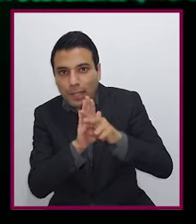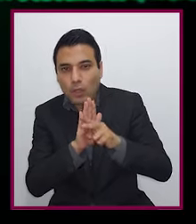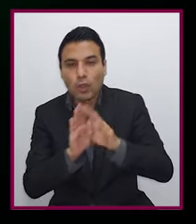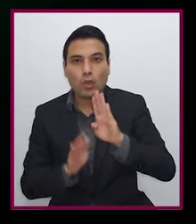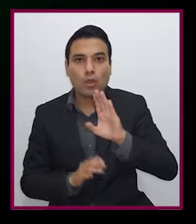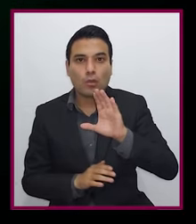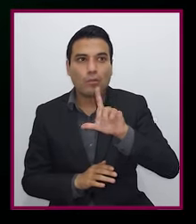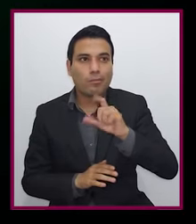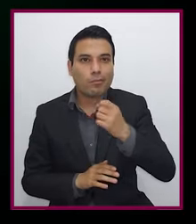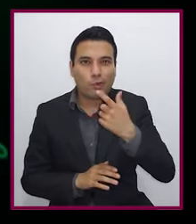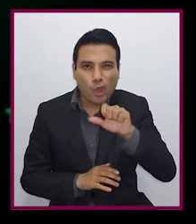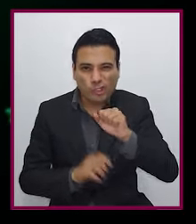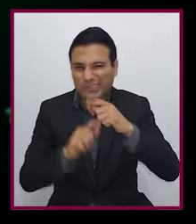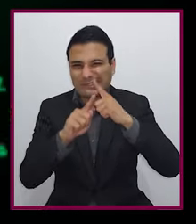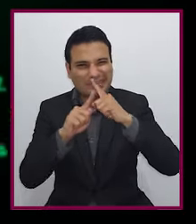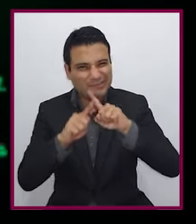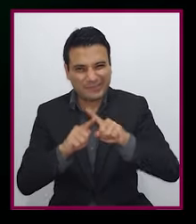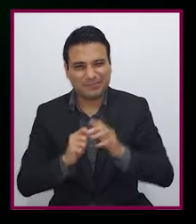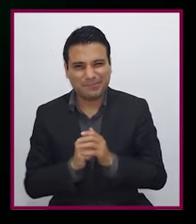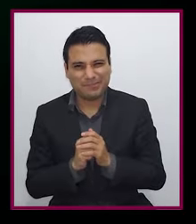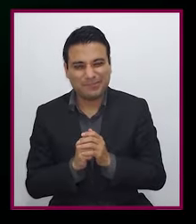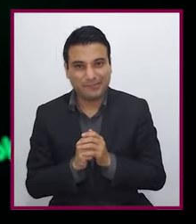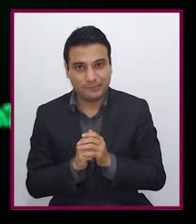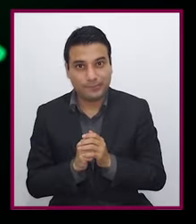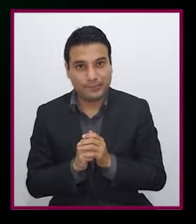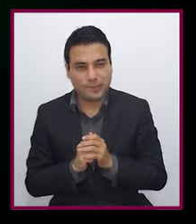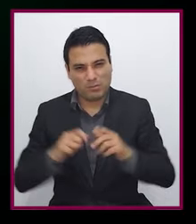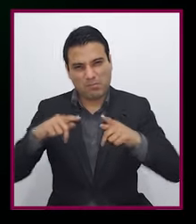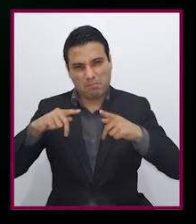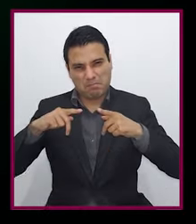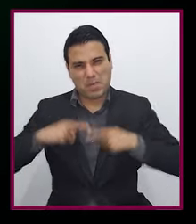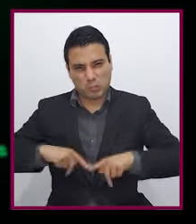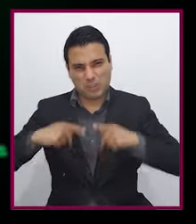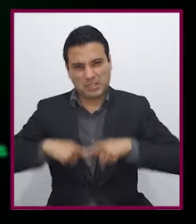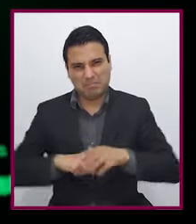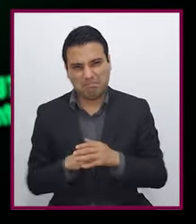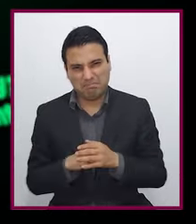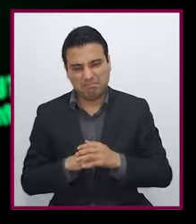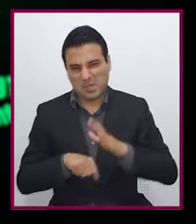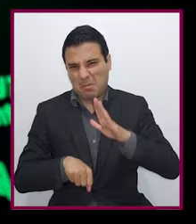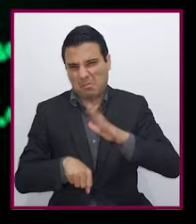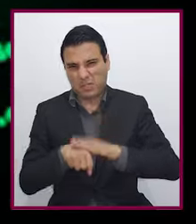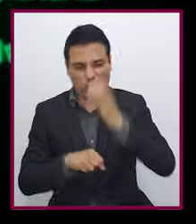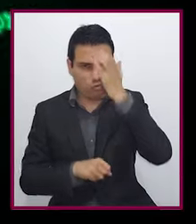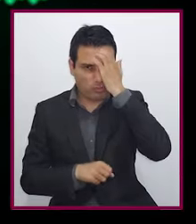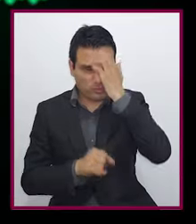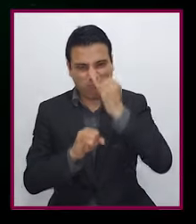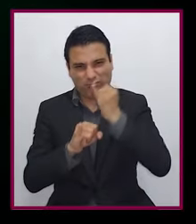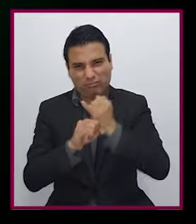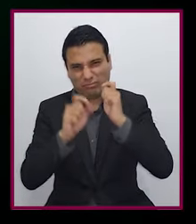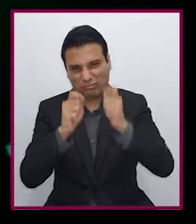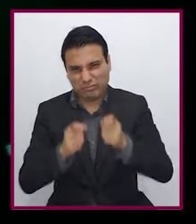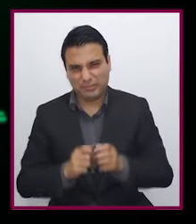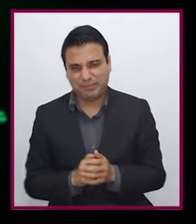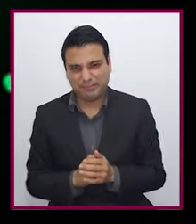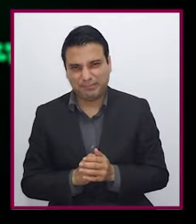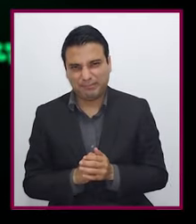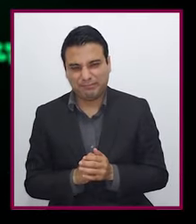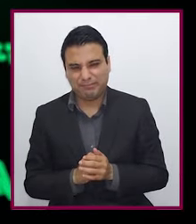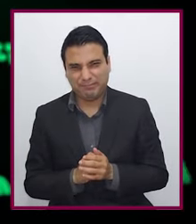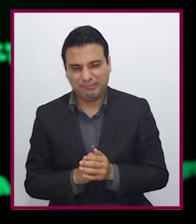videos, blogs, etcétera, etcétera. Para personas más avanzadas en cultura